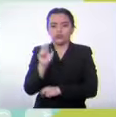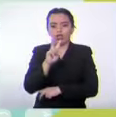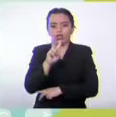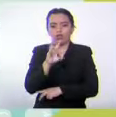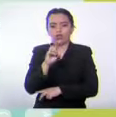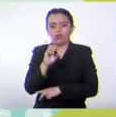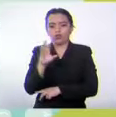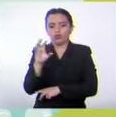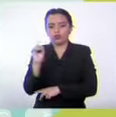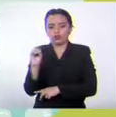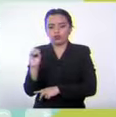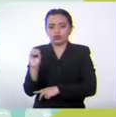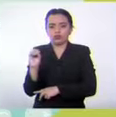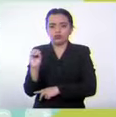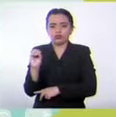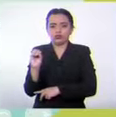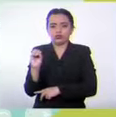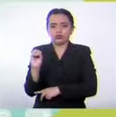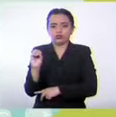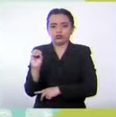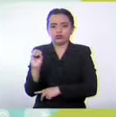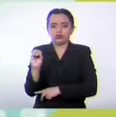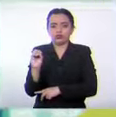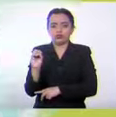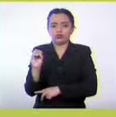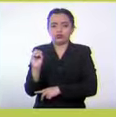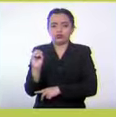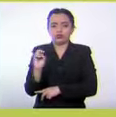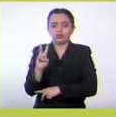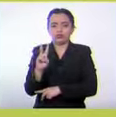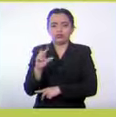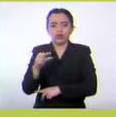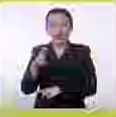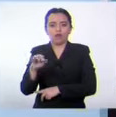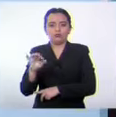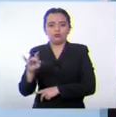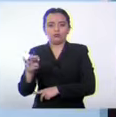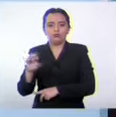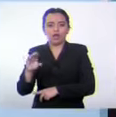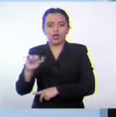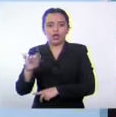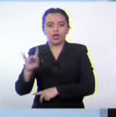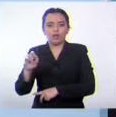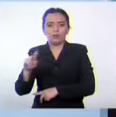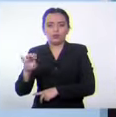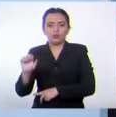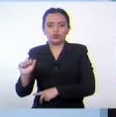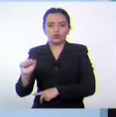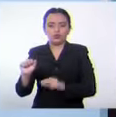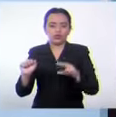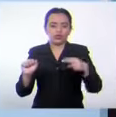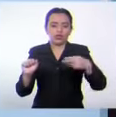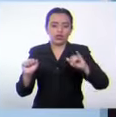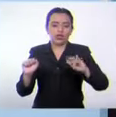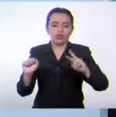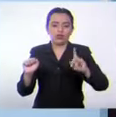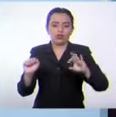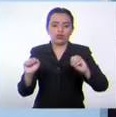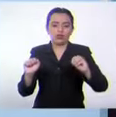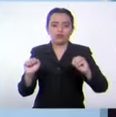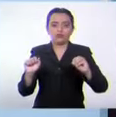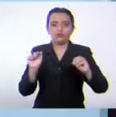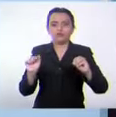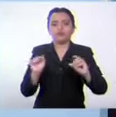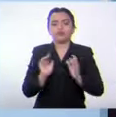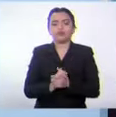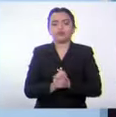en hierro al 2% gramos sobre gramo. En este caso, el problema nos dice